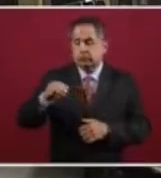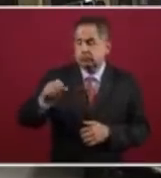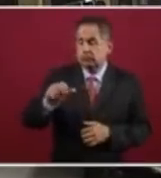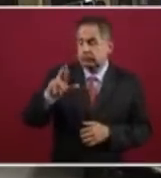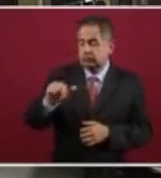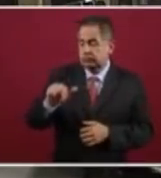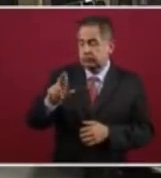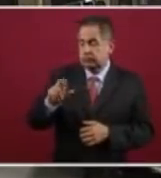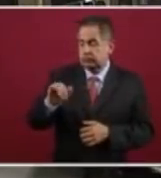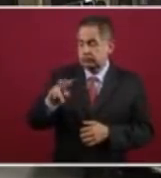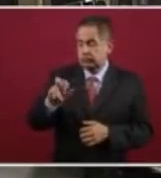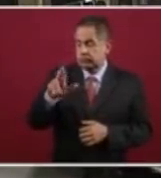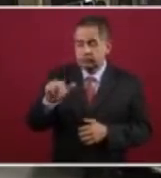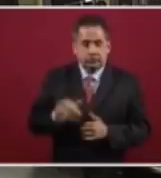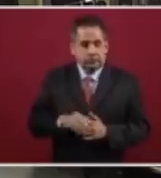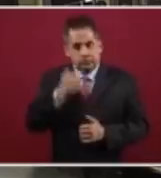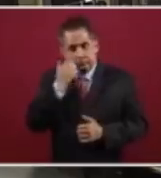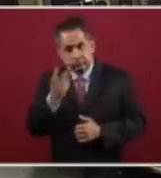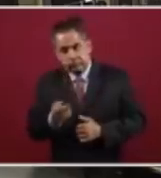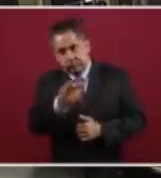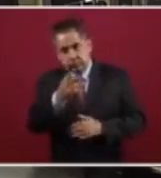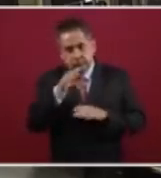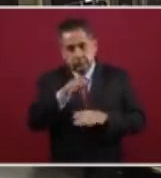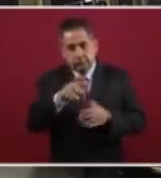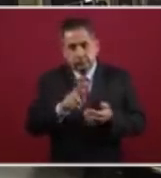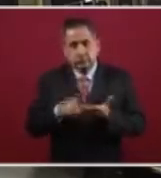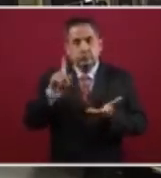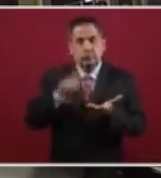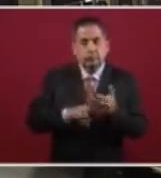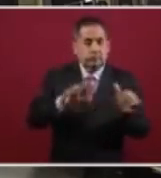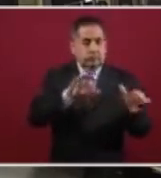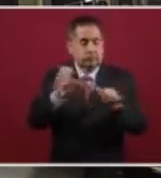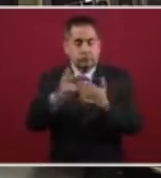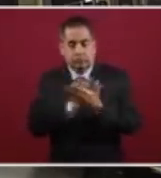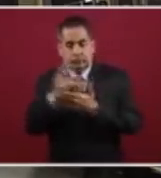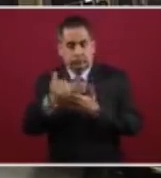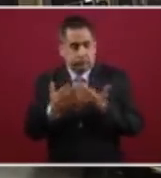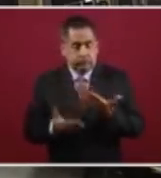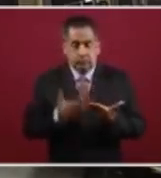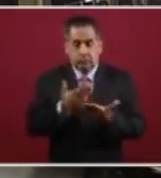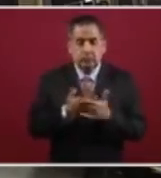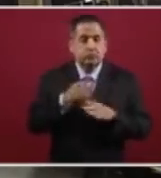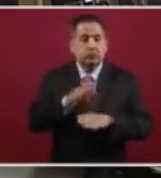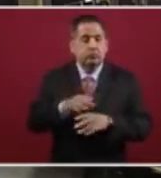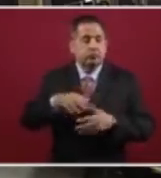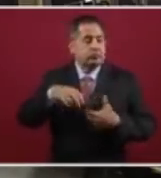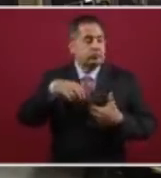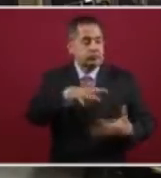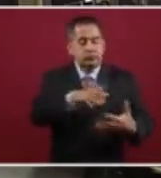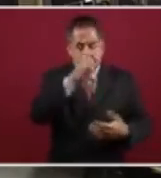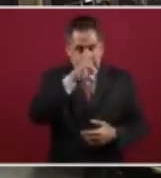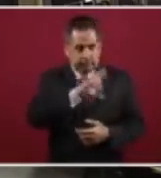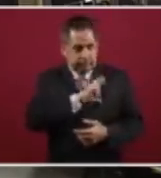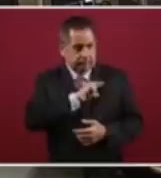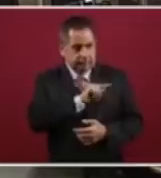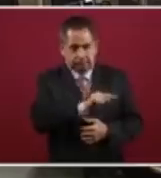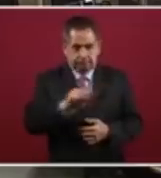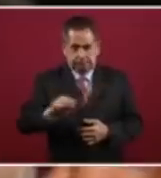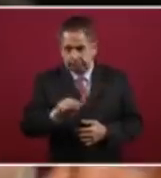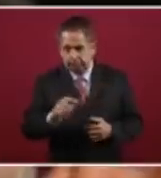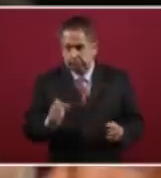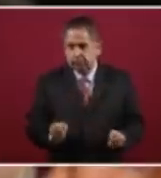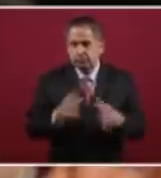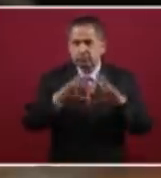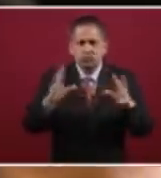Enfoque Noticias. Yo quisiera preguntarle, de estos 1.600 proyectos que se habla de inversión con el sector privado, ¿cuántos